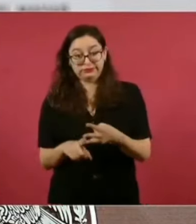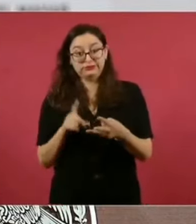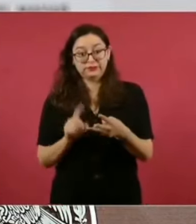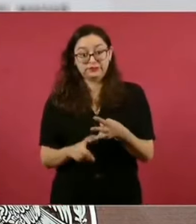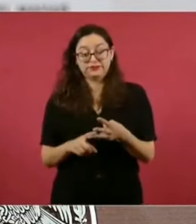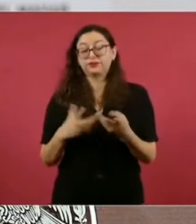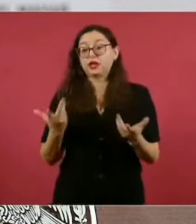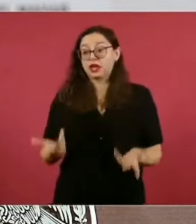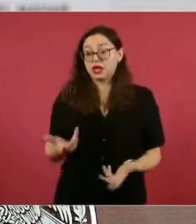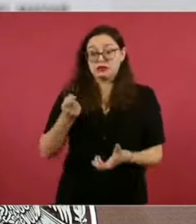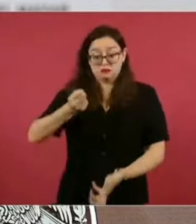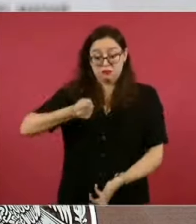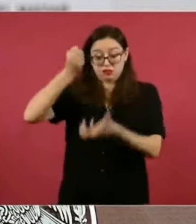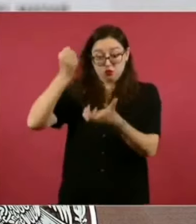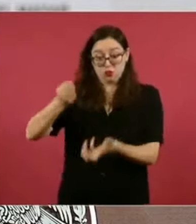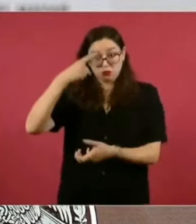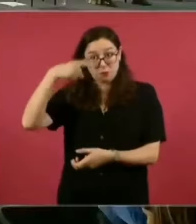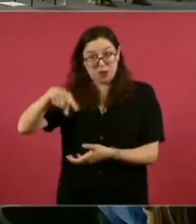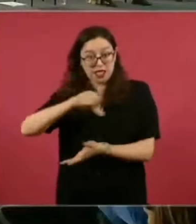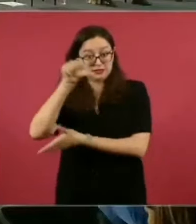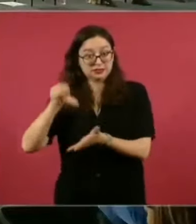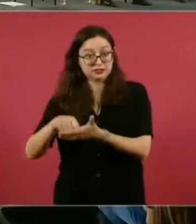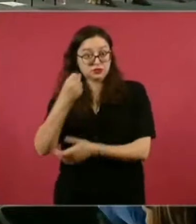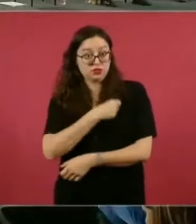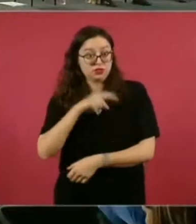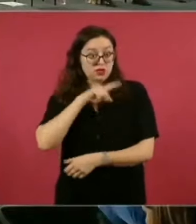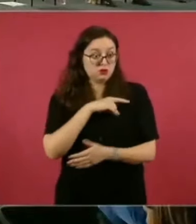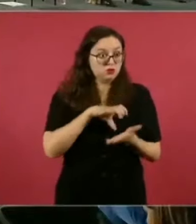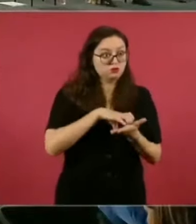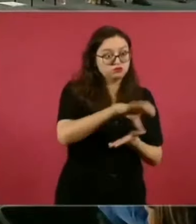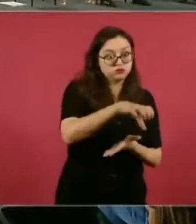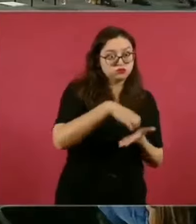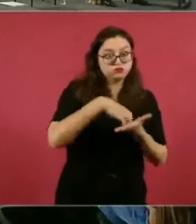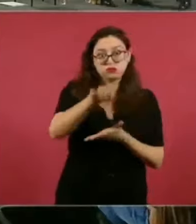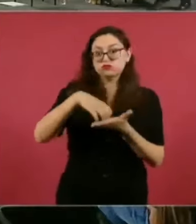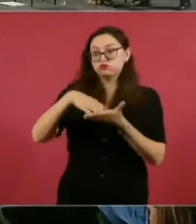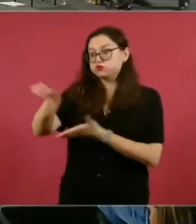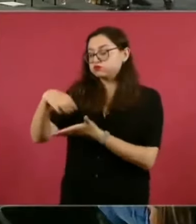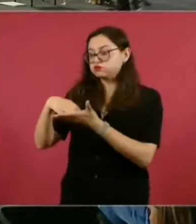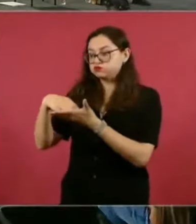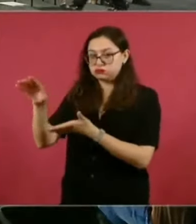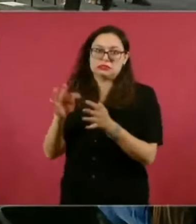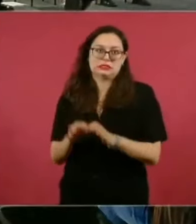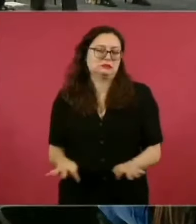gran significado en la prevención. Zoe, por favor.